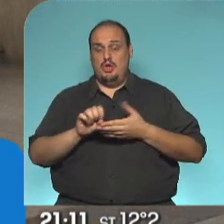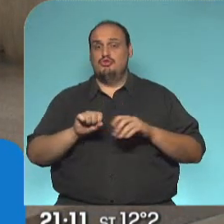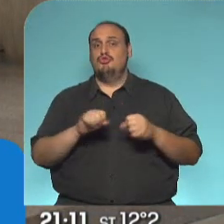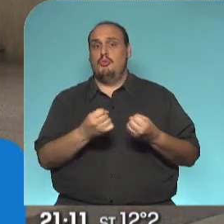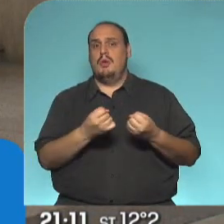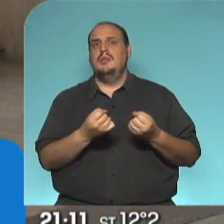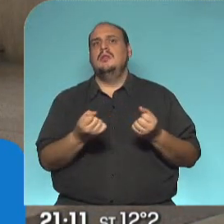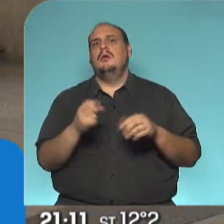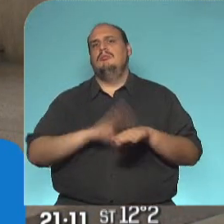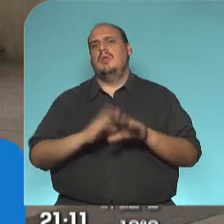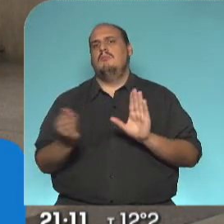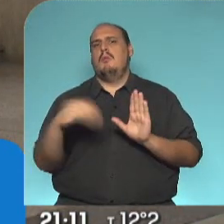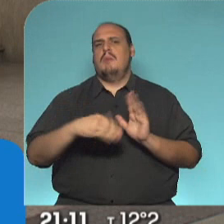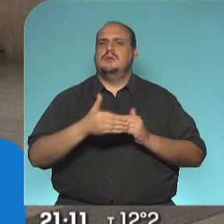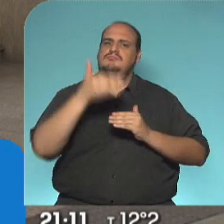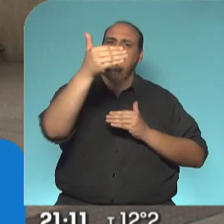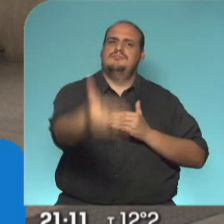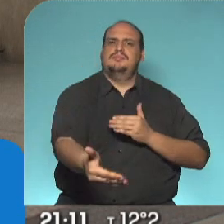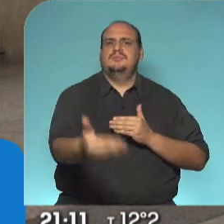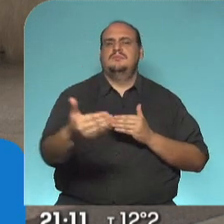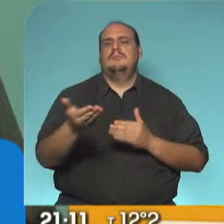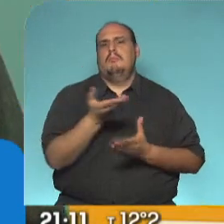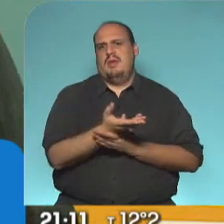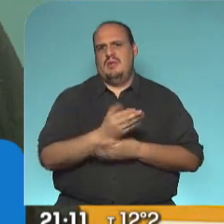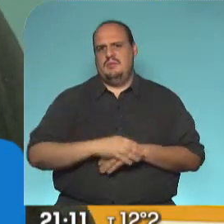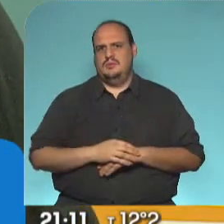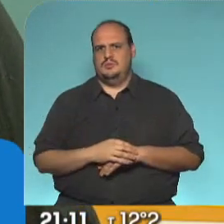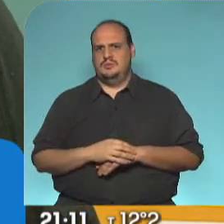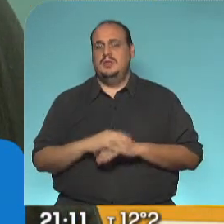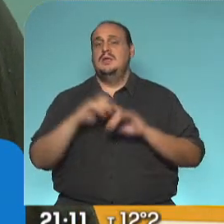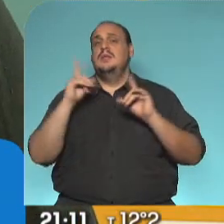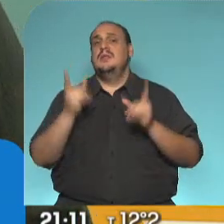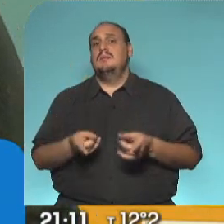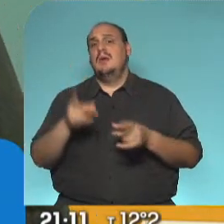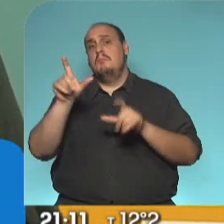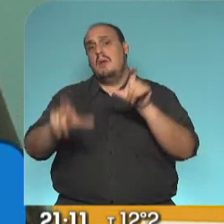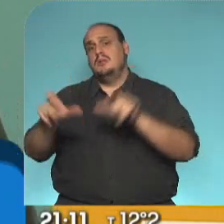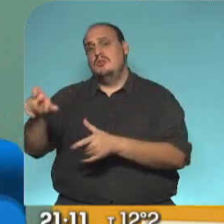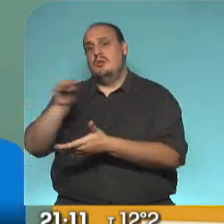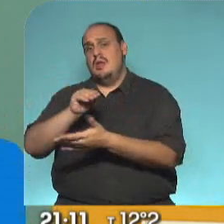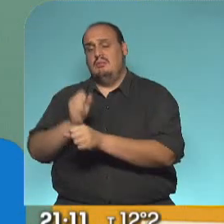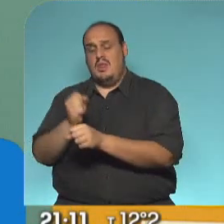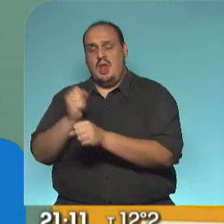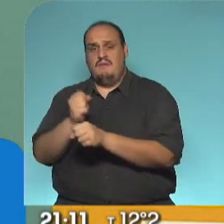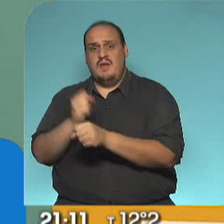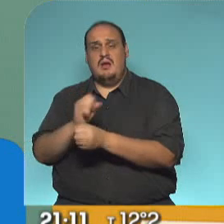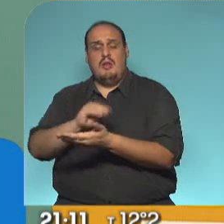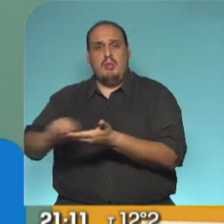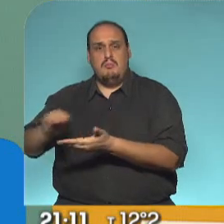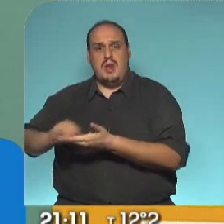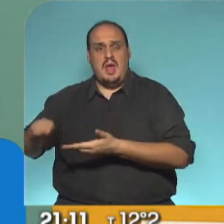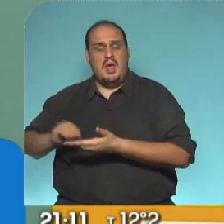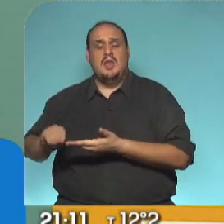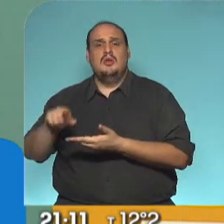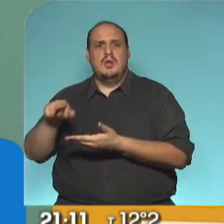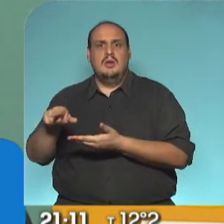Y creemos que también hay que tener un marco de sostenimiento de los ingresos de aquellas actividades que sabemos que